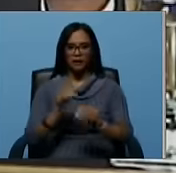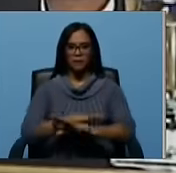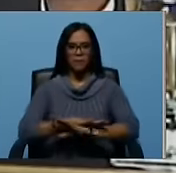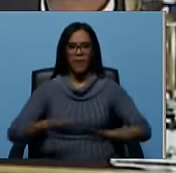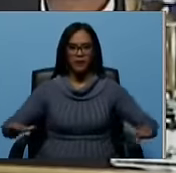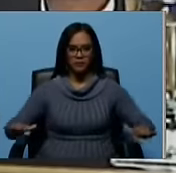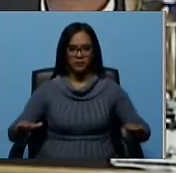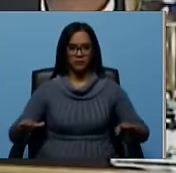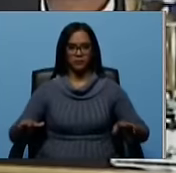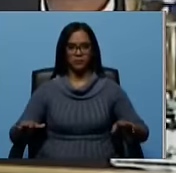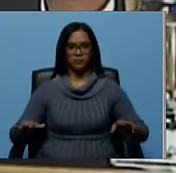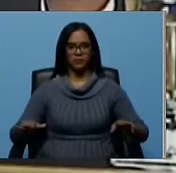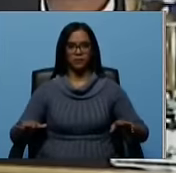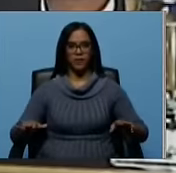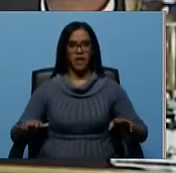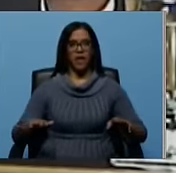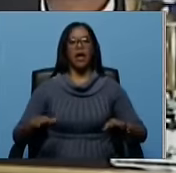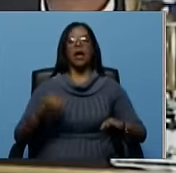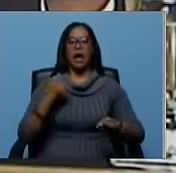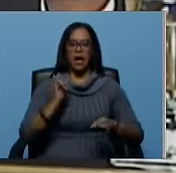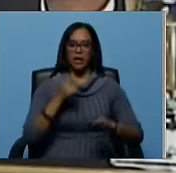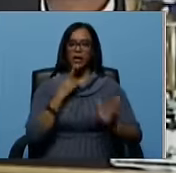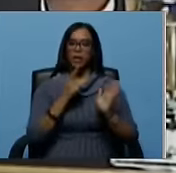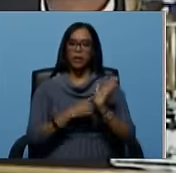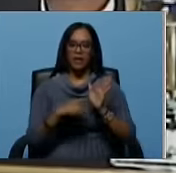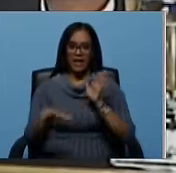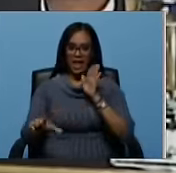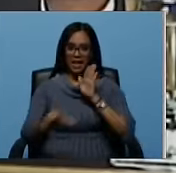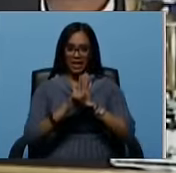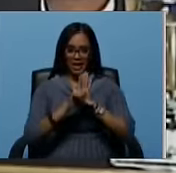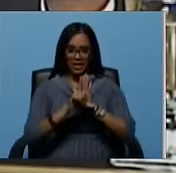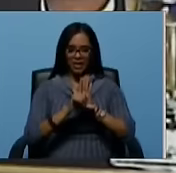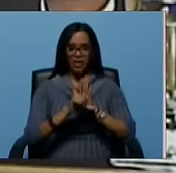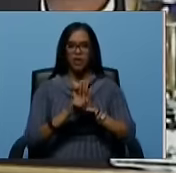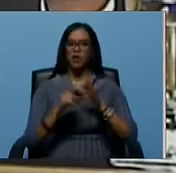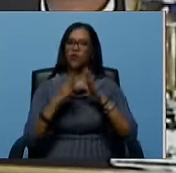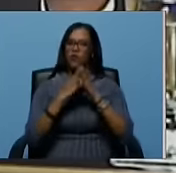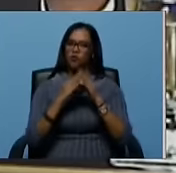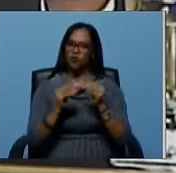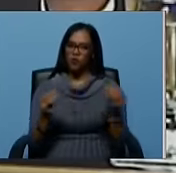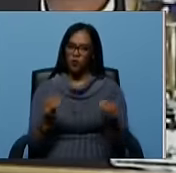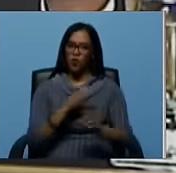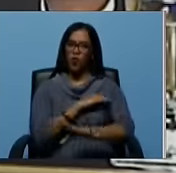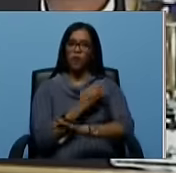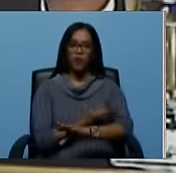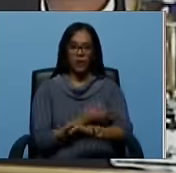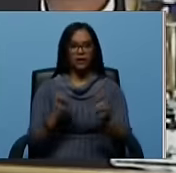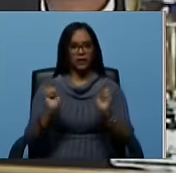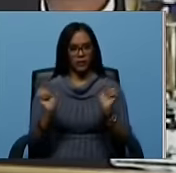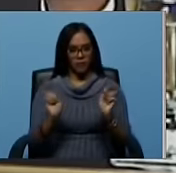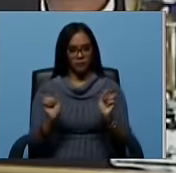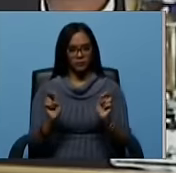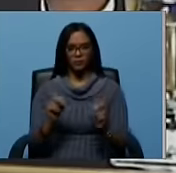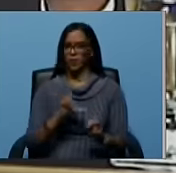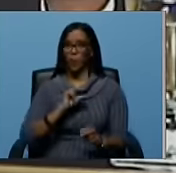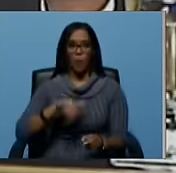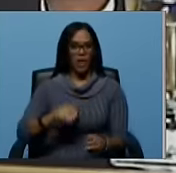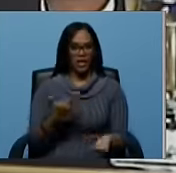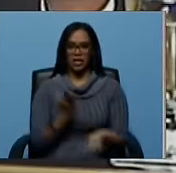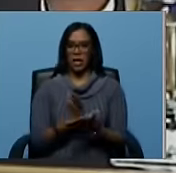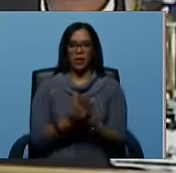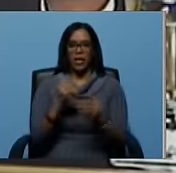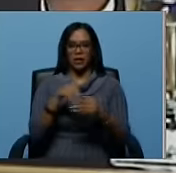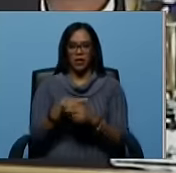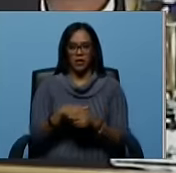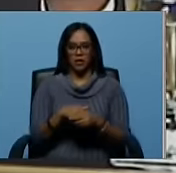Hay que aplicar la ley con toda la rigurosidad del tema. No puede ser que aquí, cada vez que hay